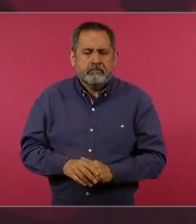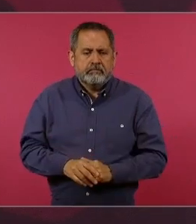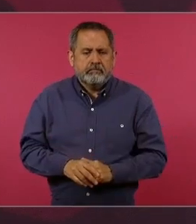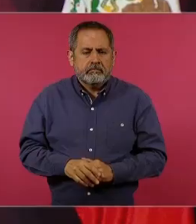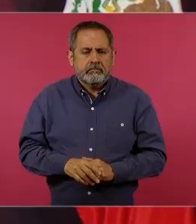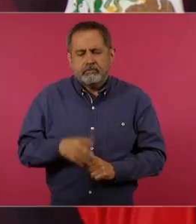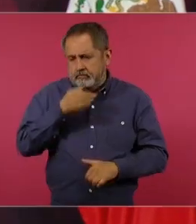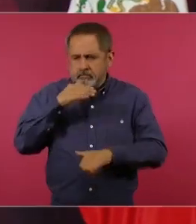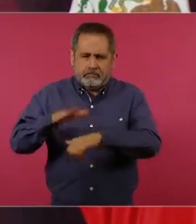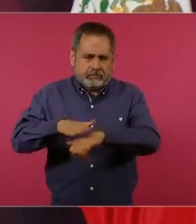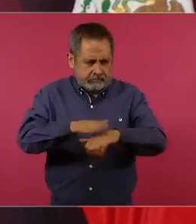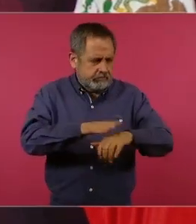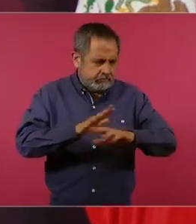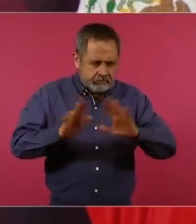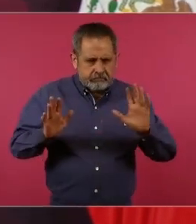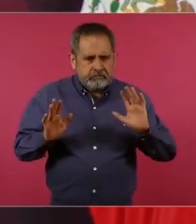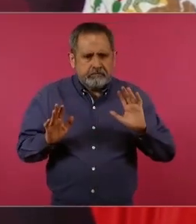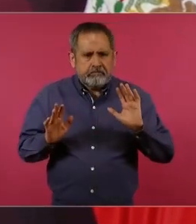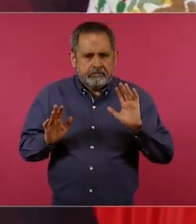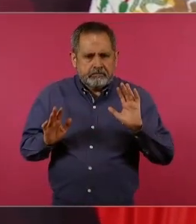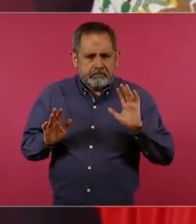un llamado a que